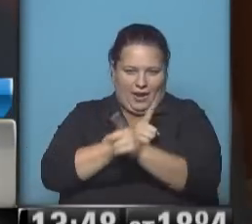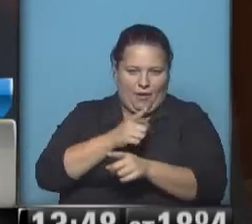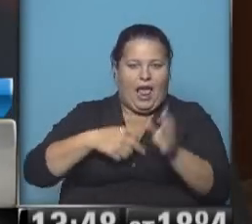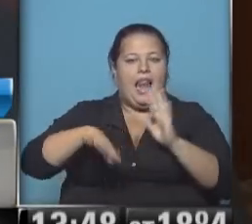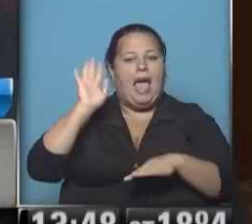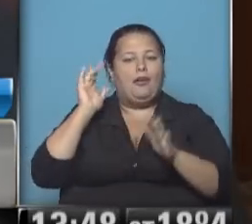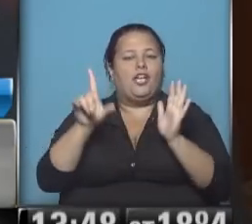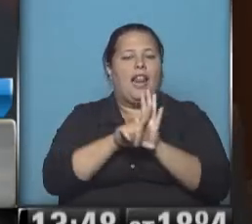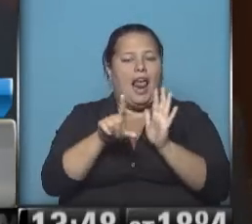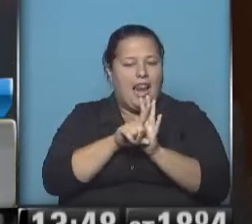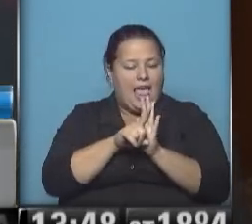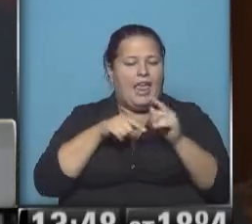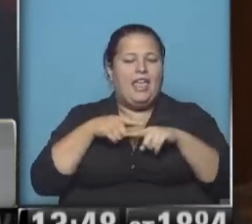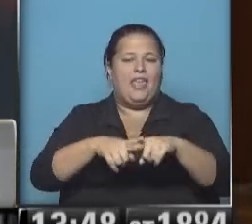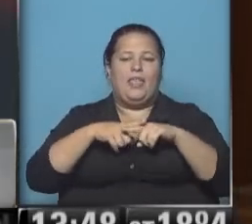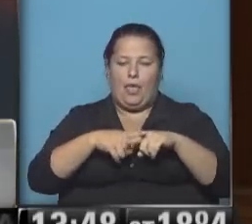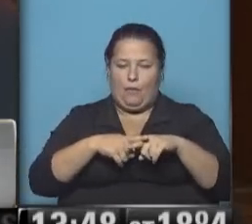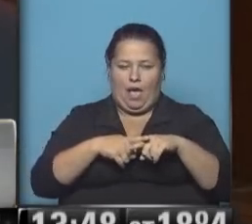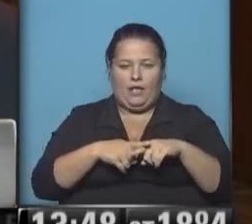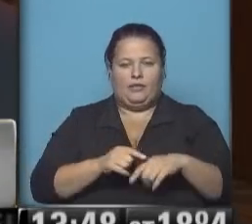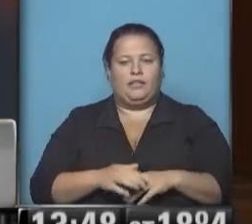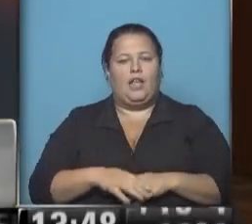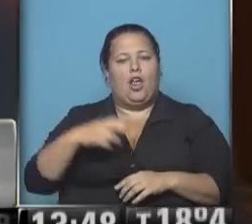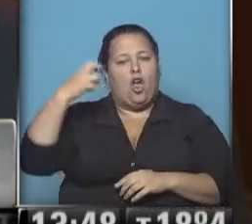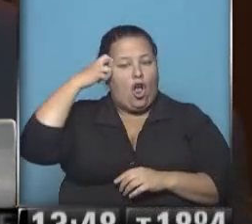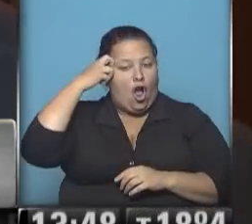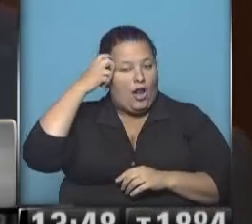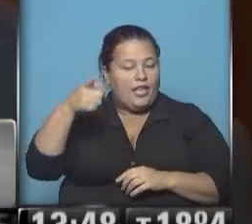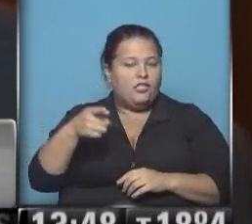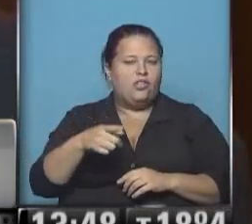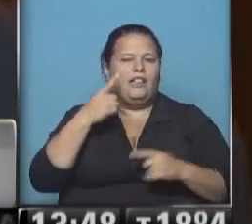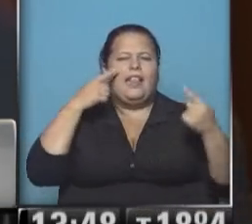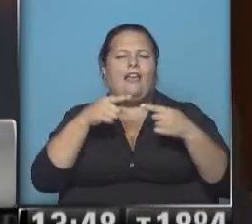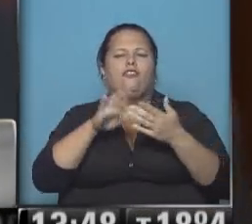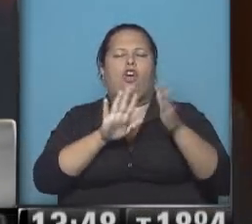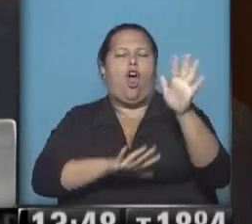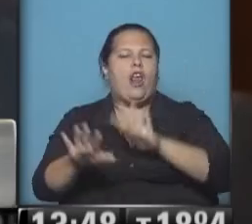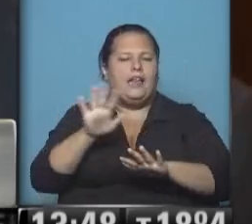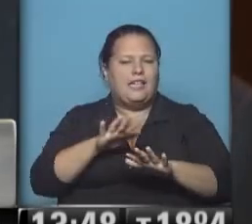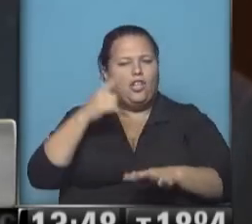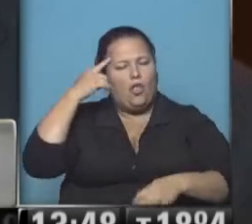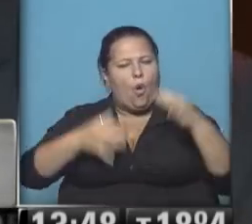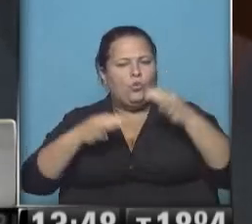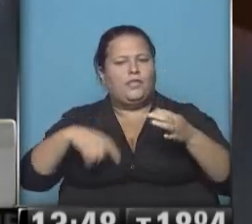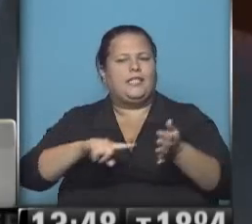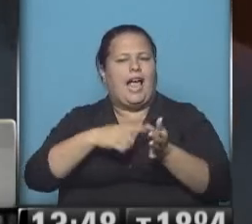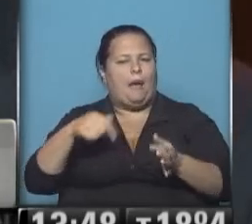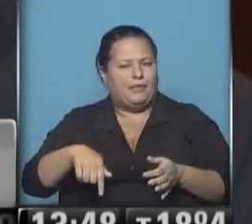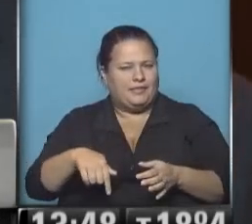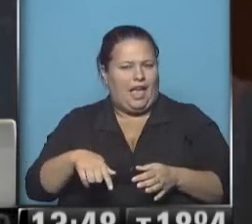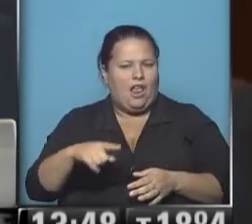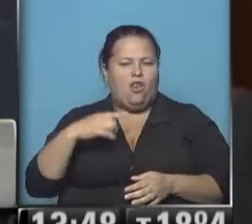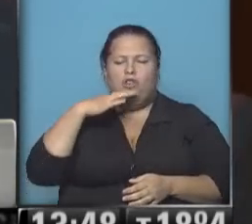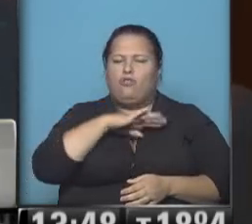mayoría de las normas que se están discutiendo eh en el congreso tienen que ver con la organización de la justicia de la ciudad de Buenos Aires no se